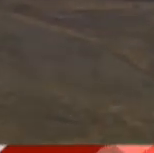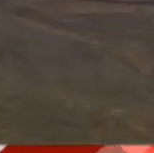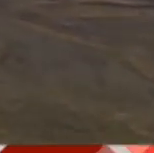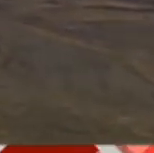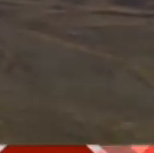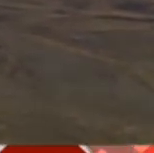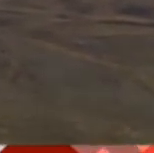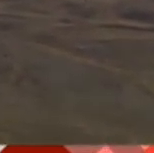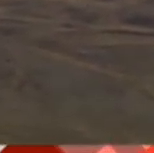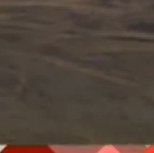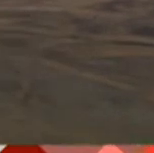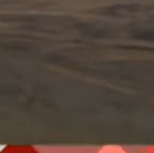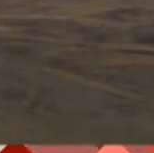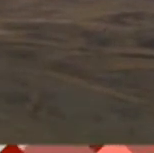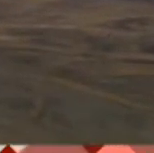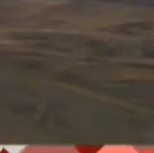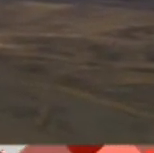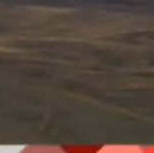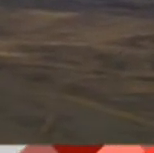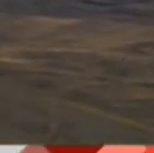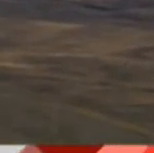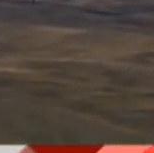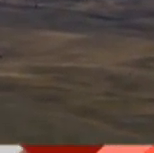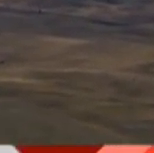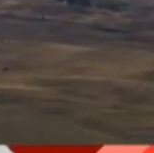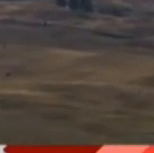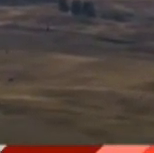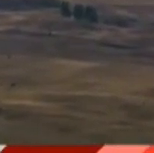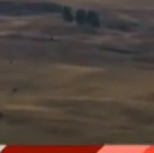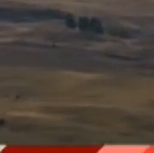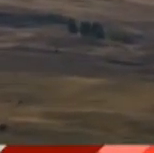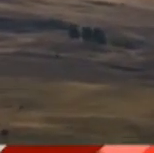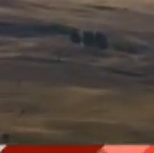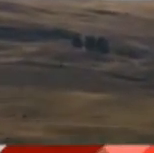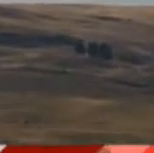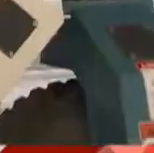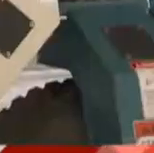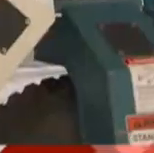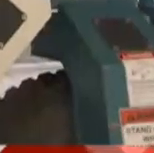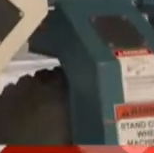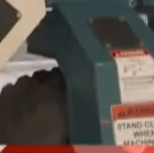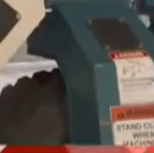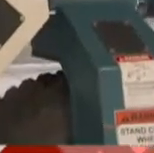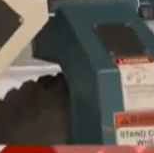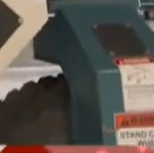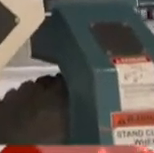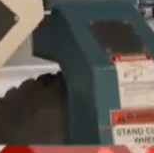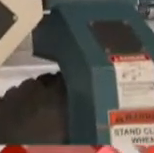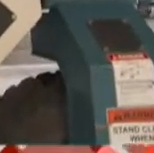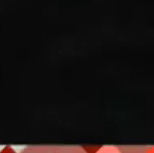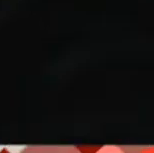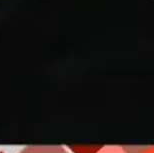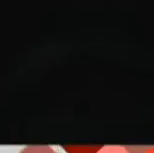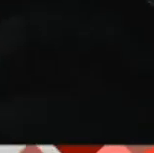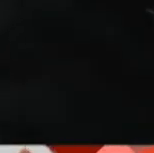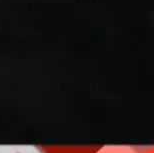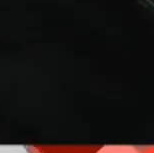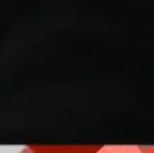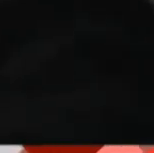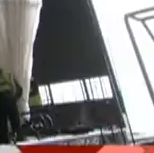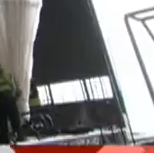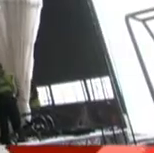normalmente tiene como objetivo llevar internet a lugares sin infraestructura de telecomunicaciones. Su primer viaje de prueba lo realizaron